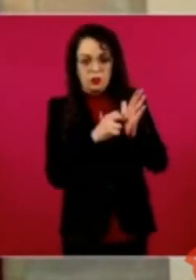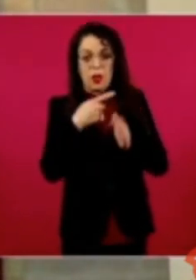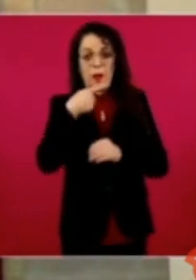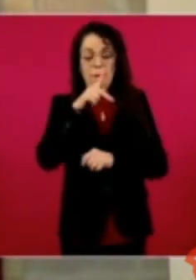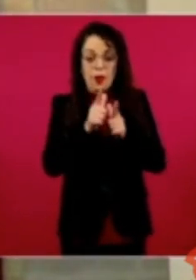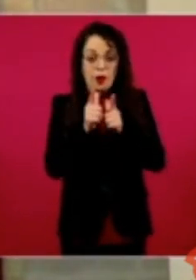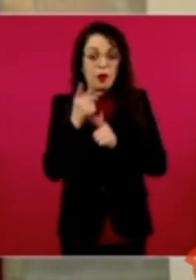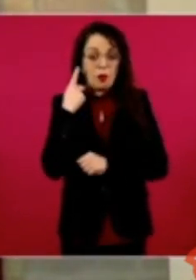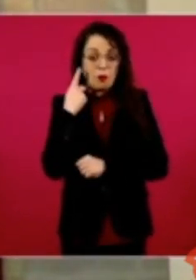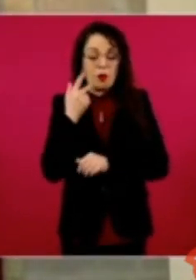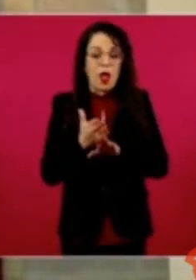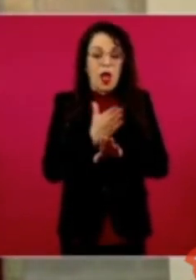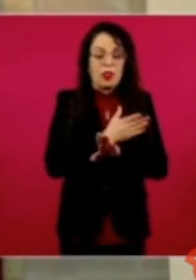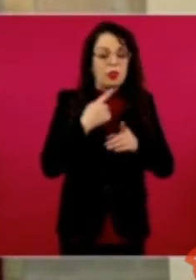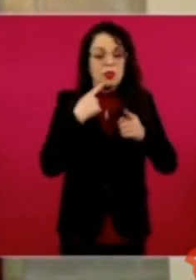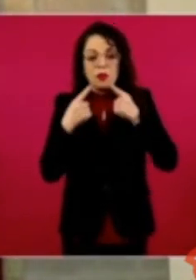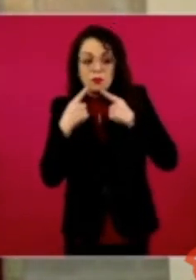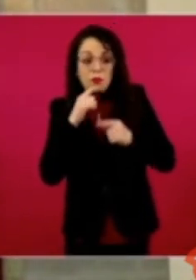políticos.